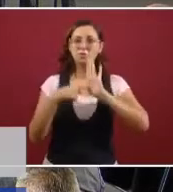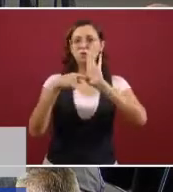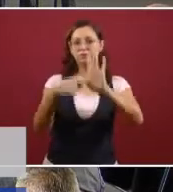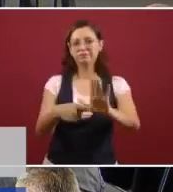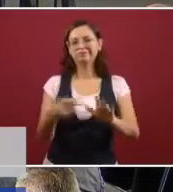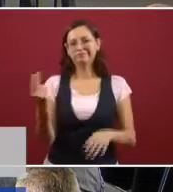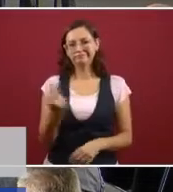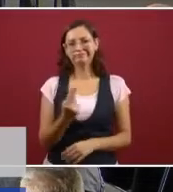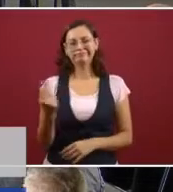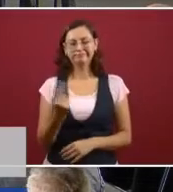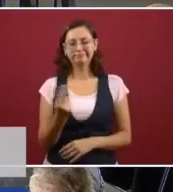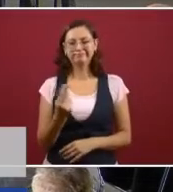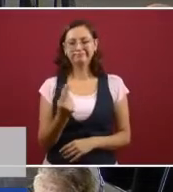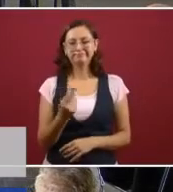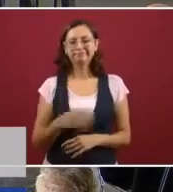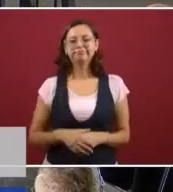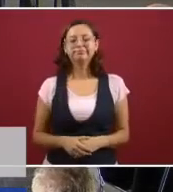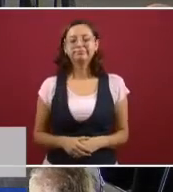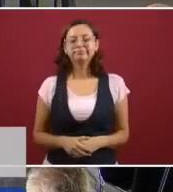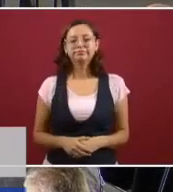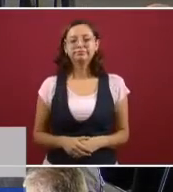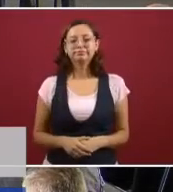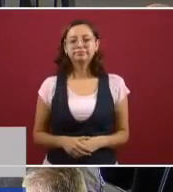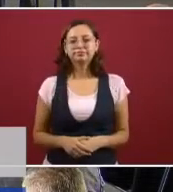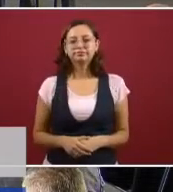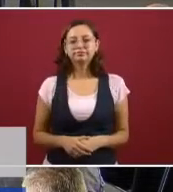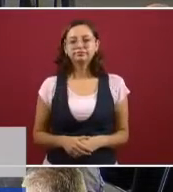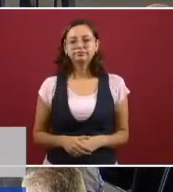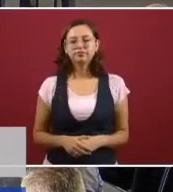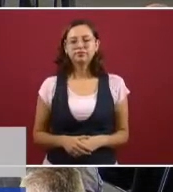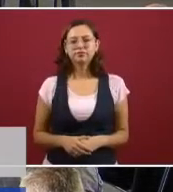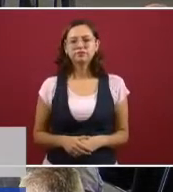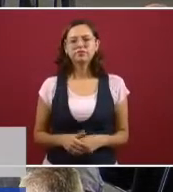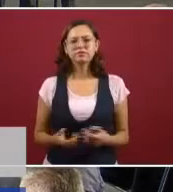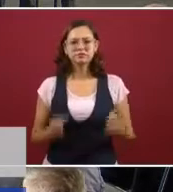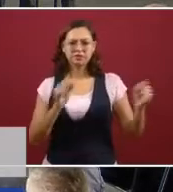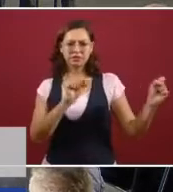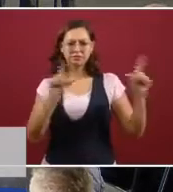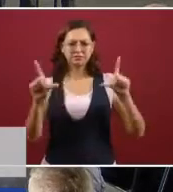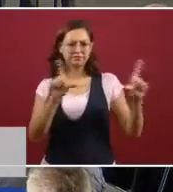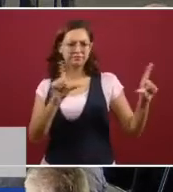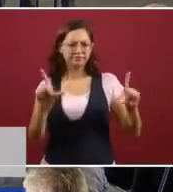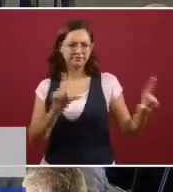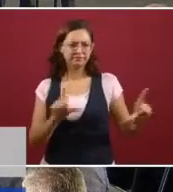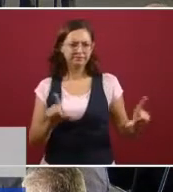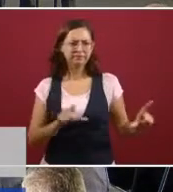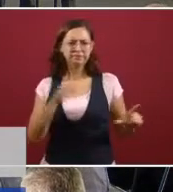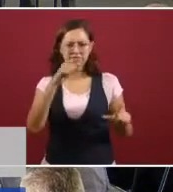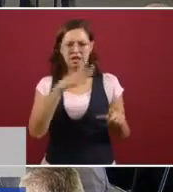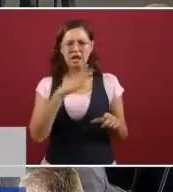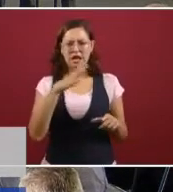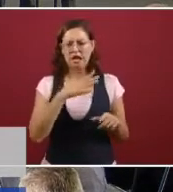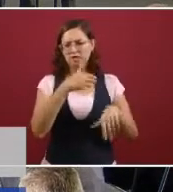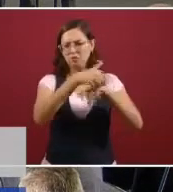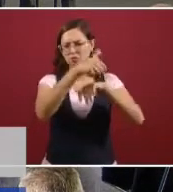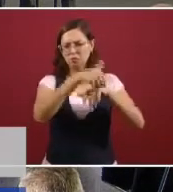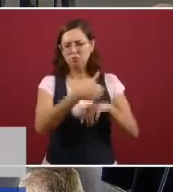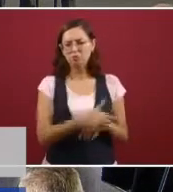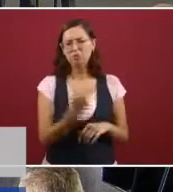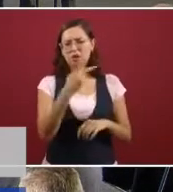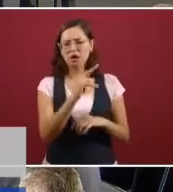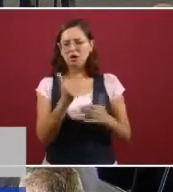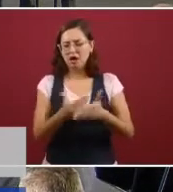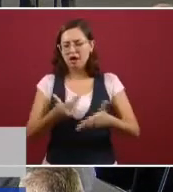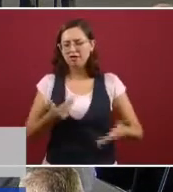El Poder Judicial realiza ya una limpia de jueces que han brindado protección a delincuentes, y es facultad del Gobierno federal el garantizar la paz